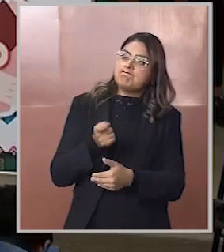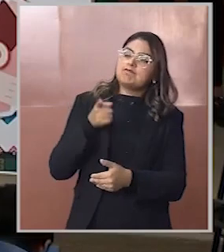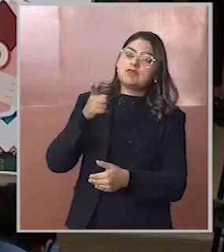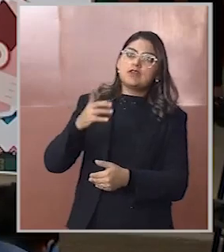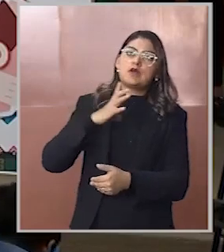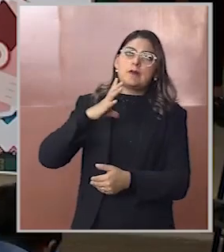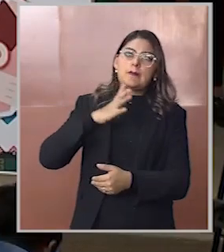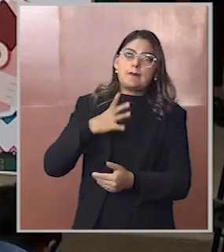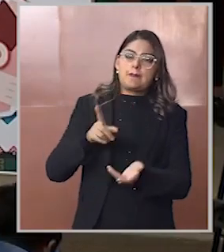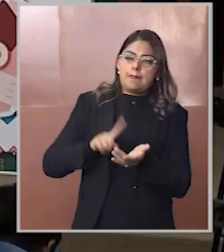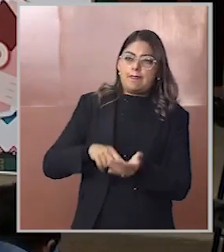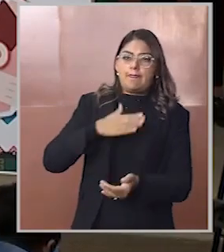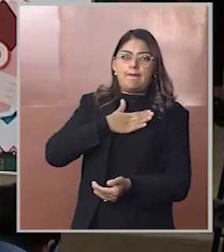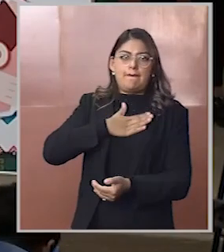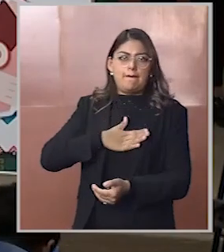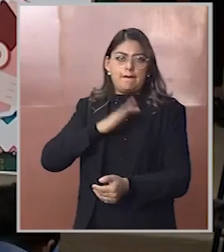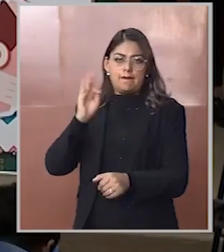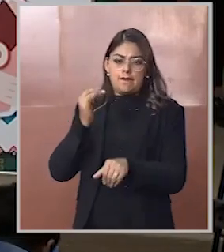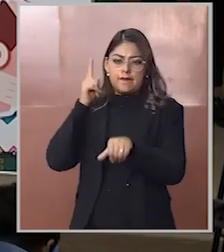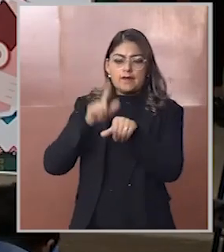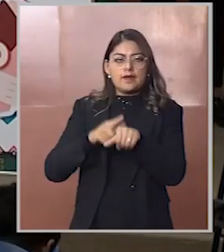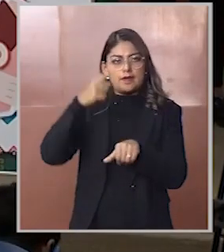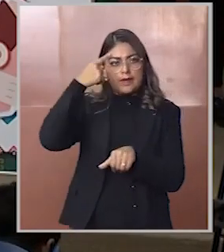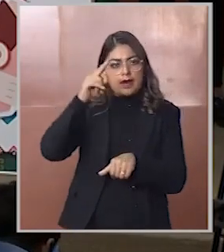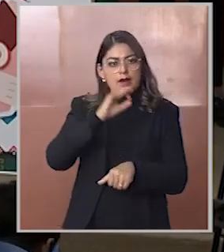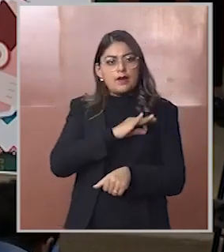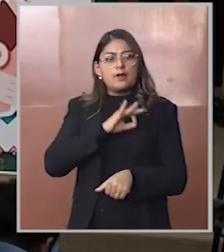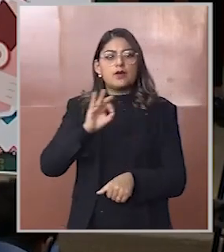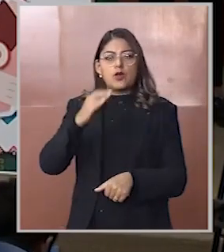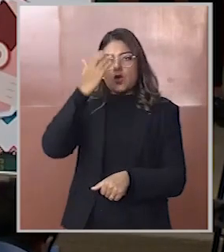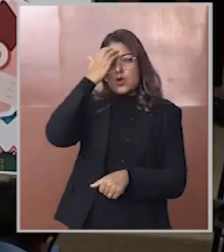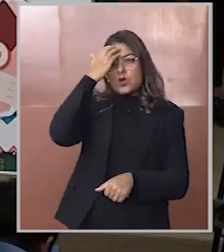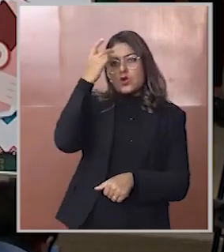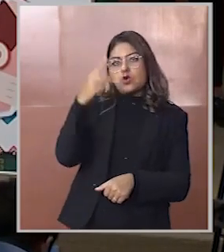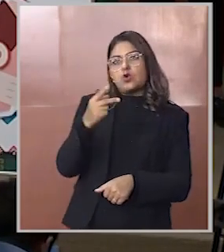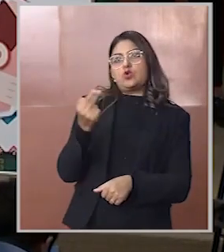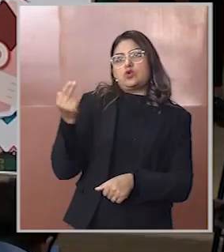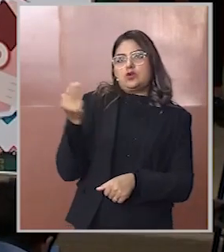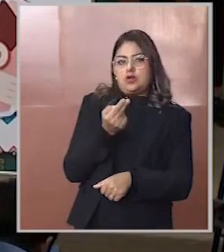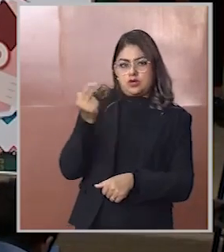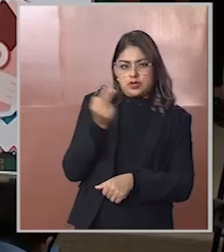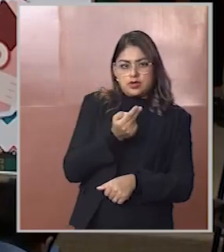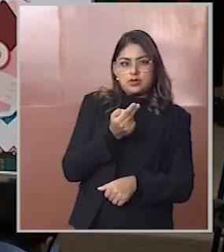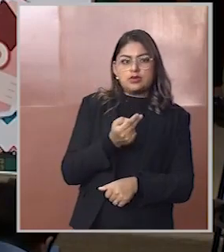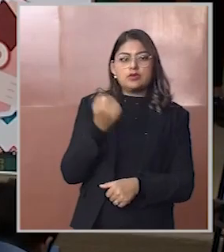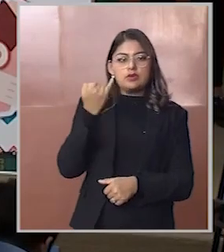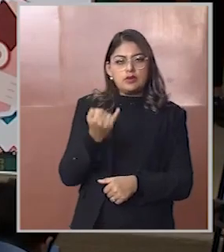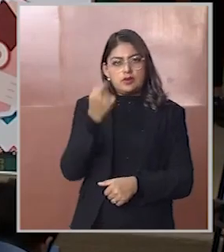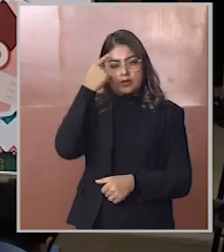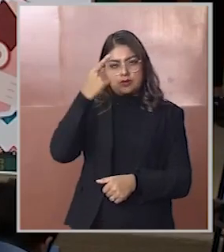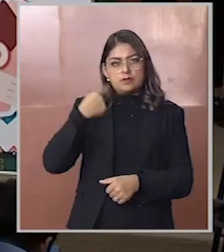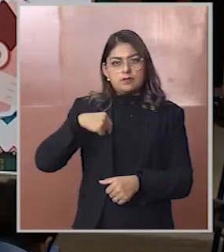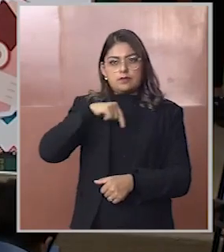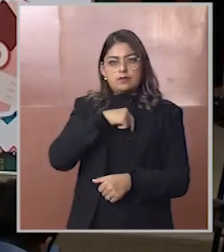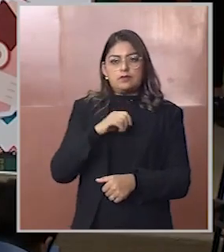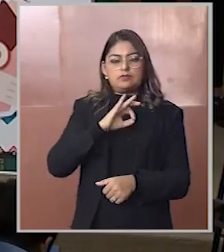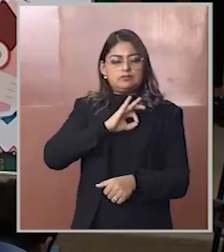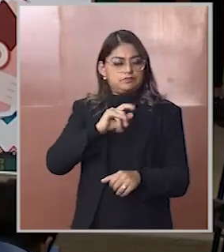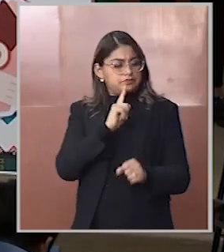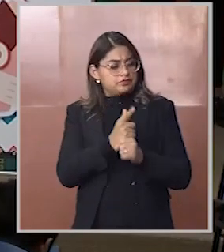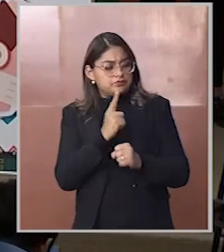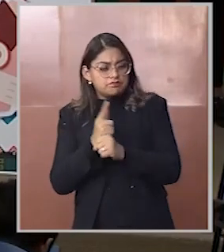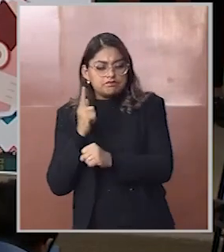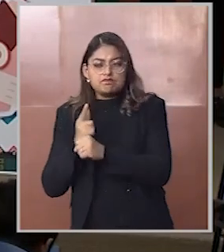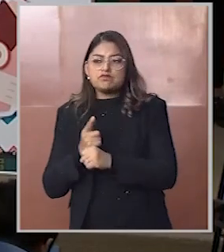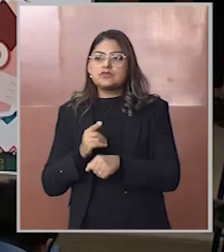ante la justicia Federal pues para conocer sus necesidades y así identificar Qué información era la que